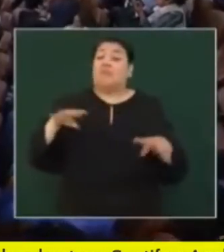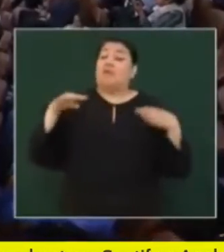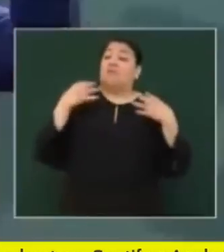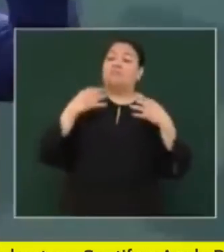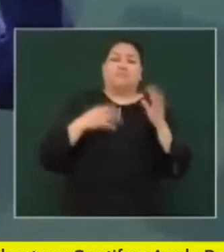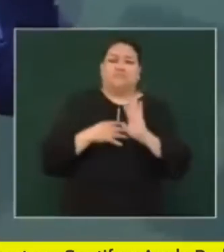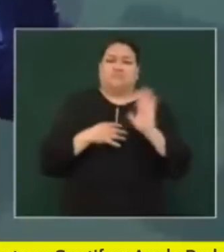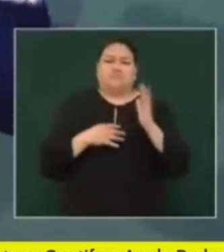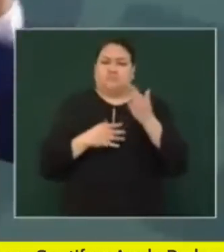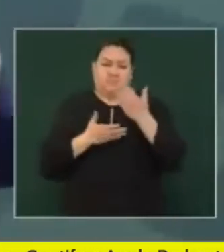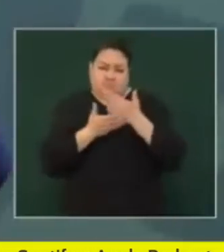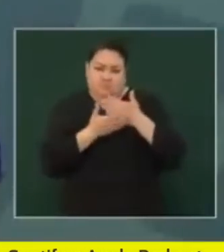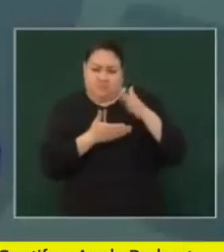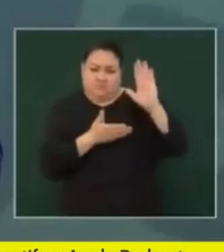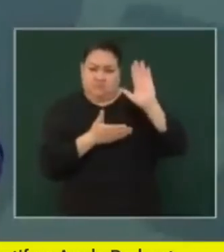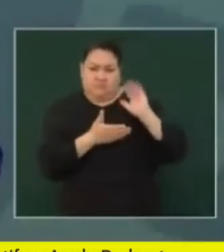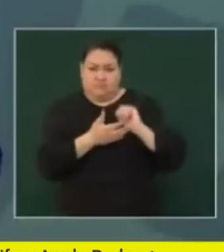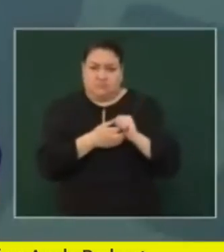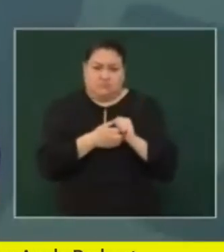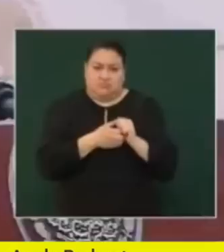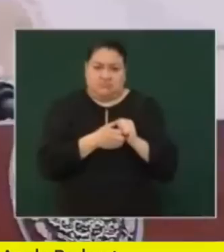que se vayan este